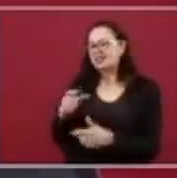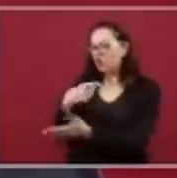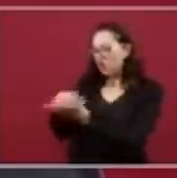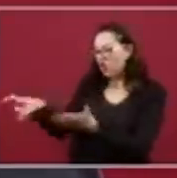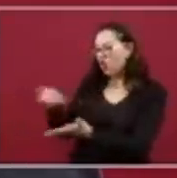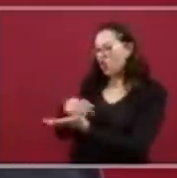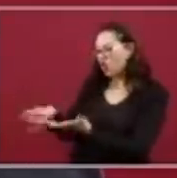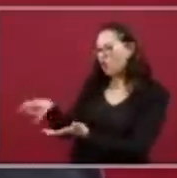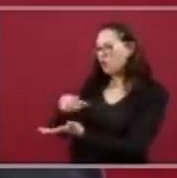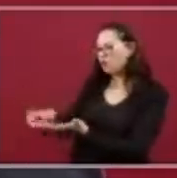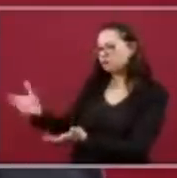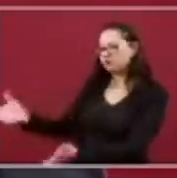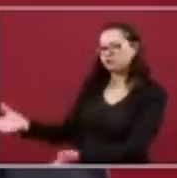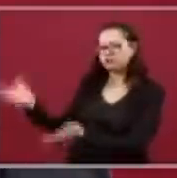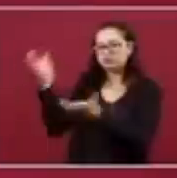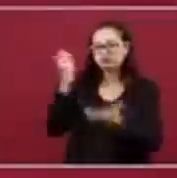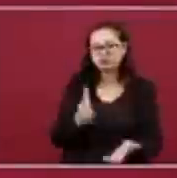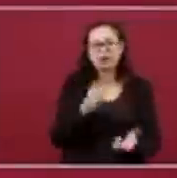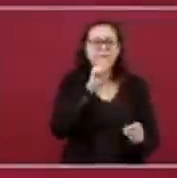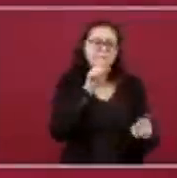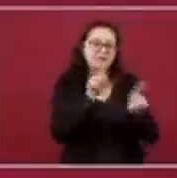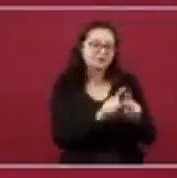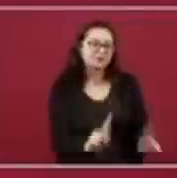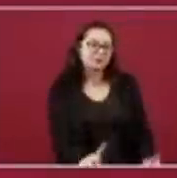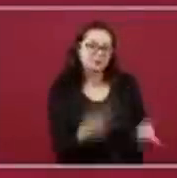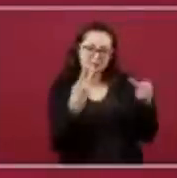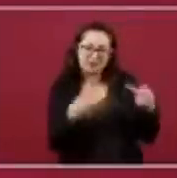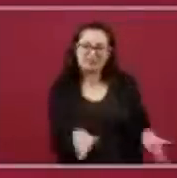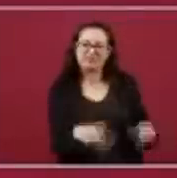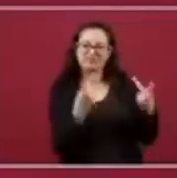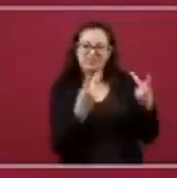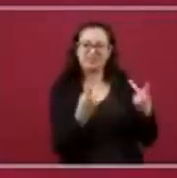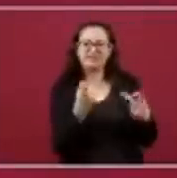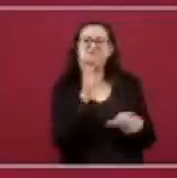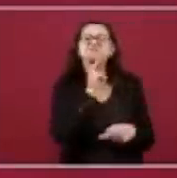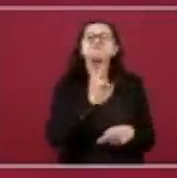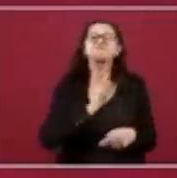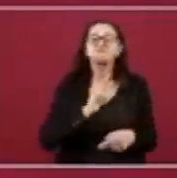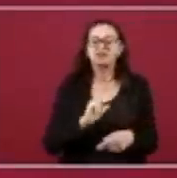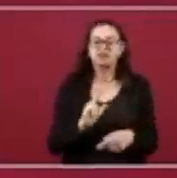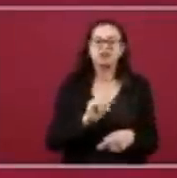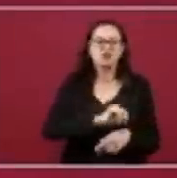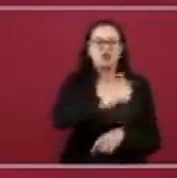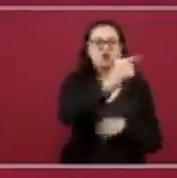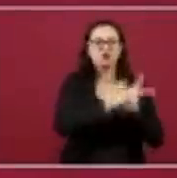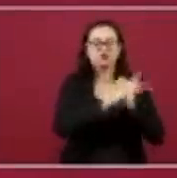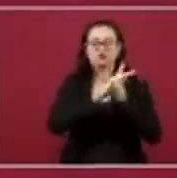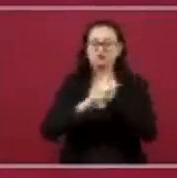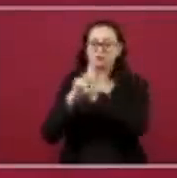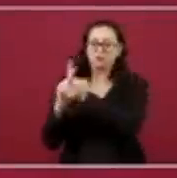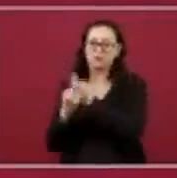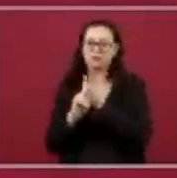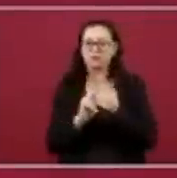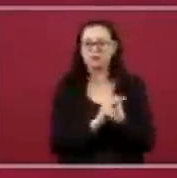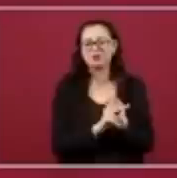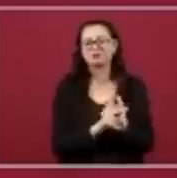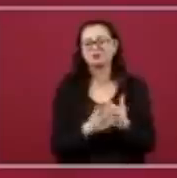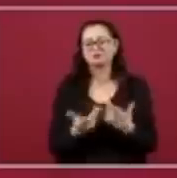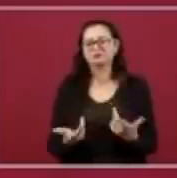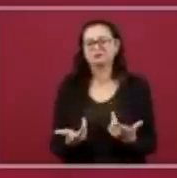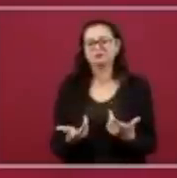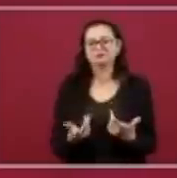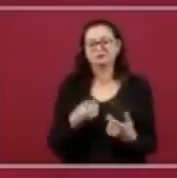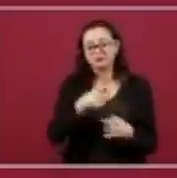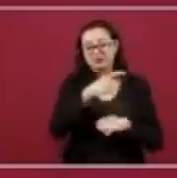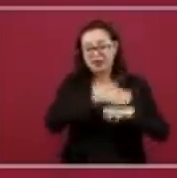tiene la venta también del petróleo en el extranjero. Es una de